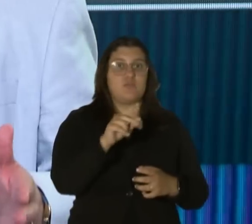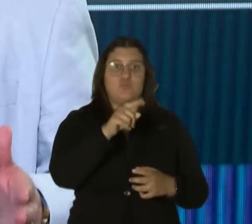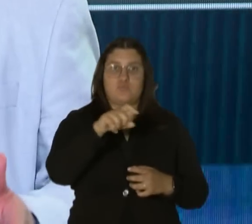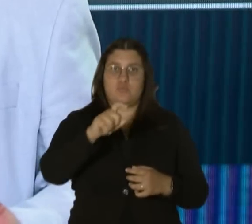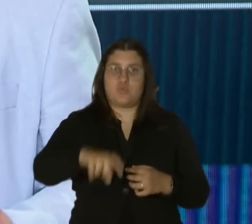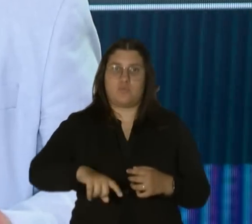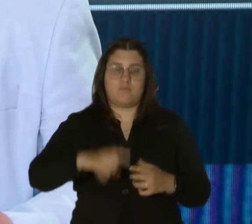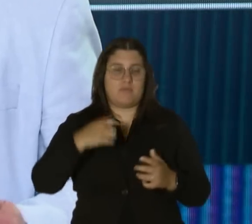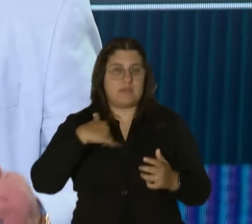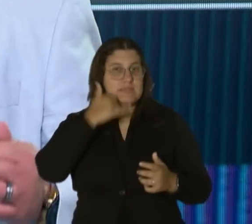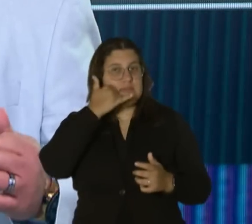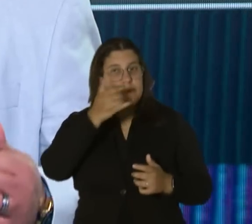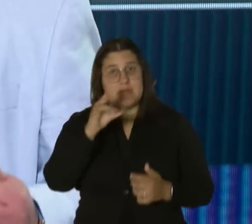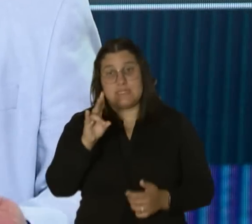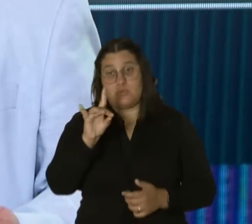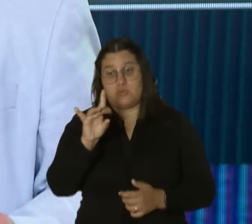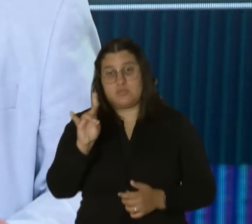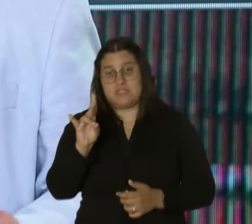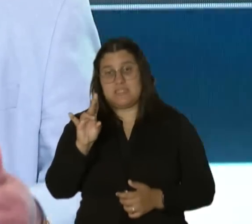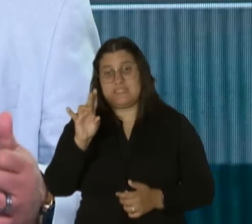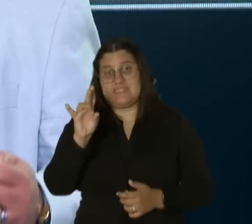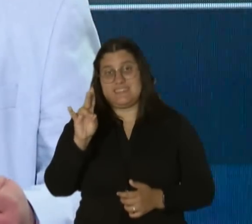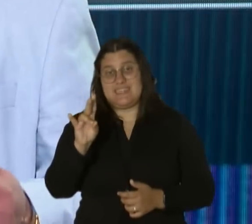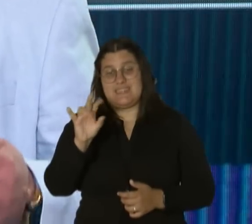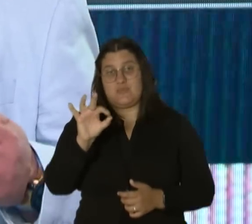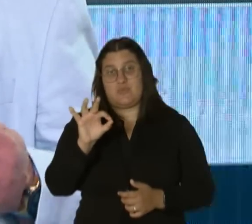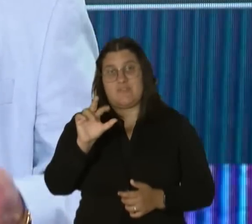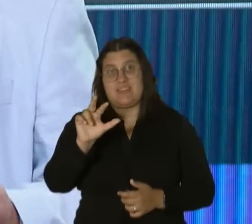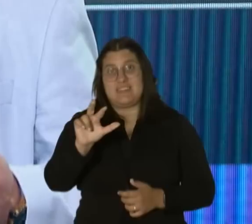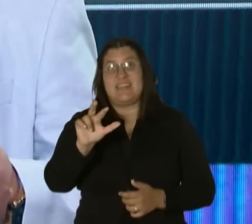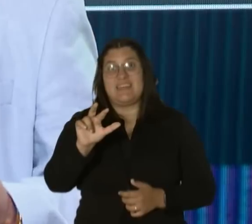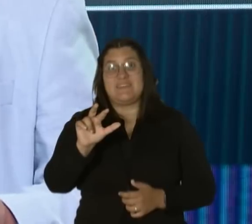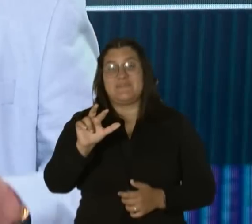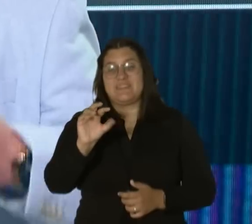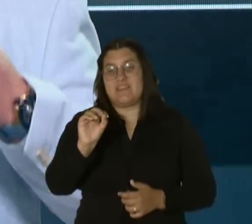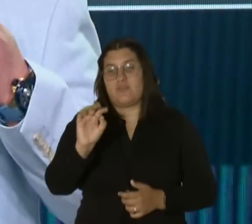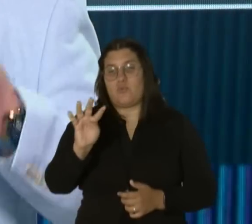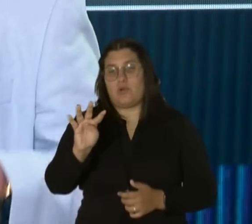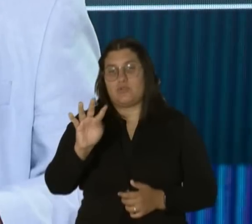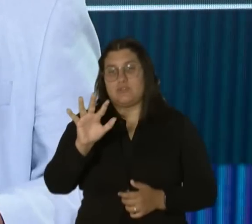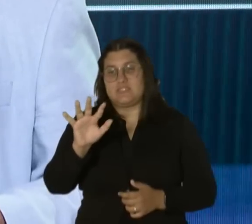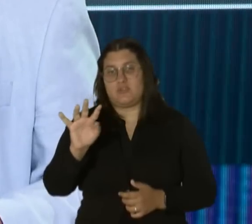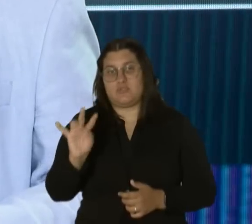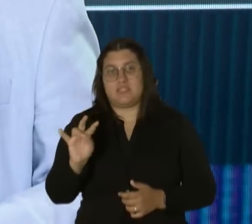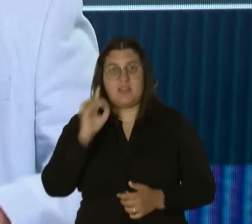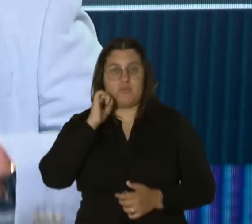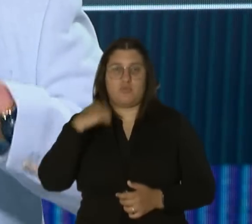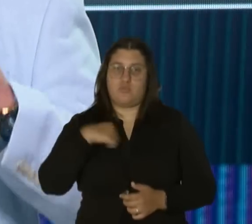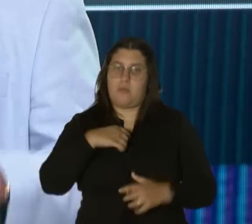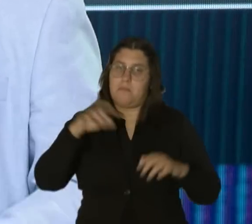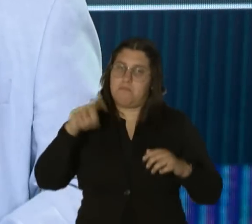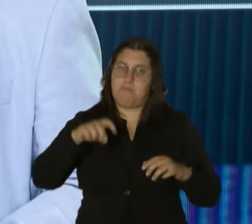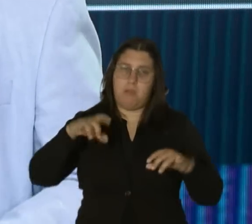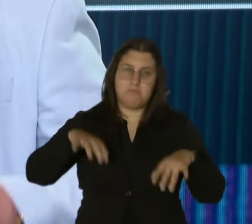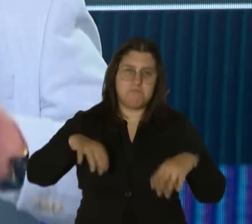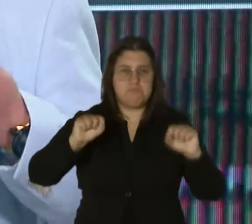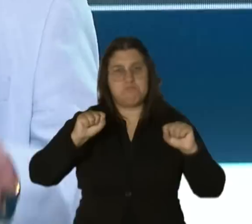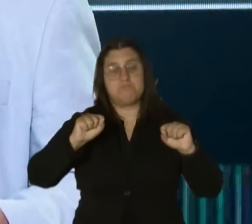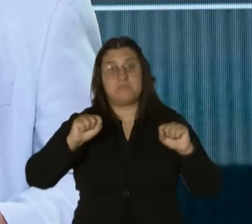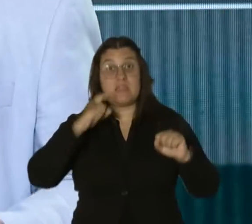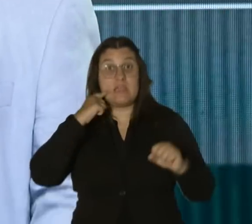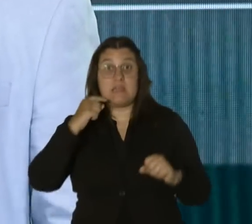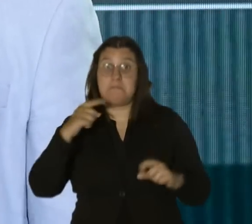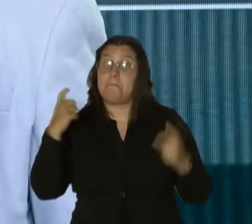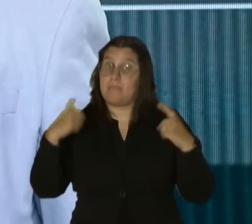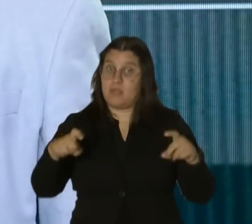llamar al 787-793-0457 porque tenemos que arrestarlo. Está armado, es